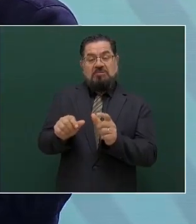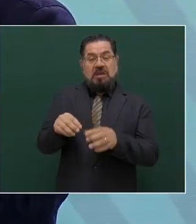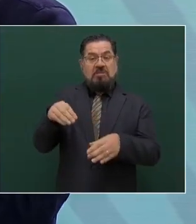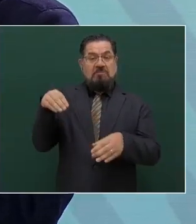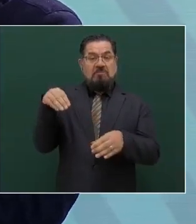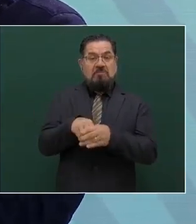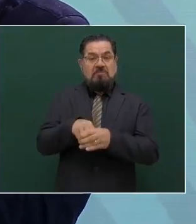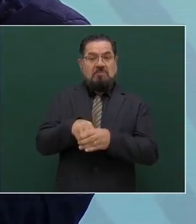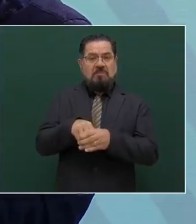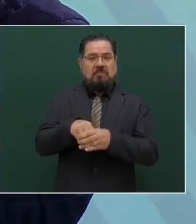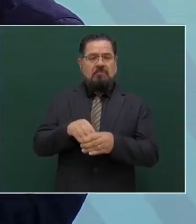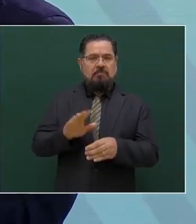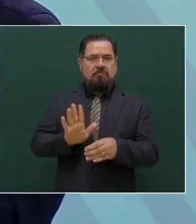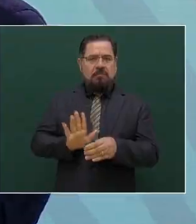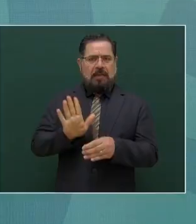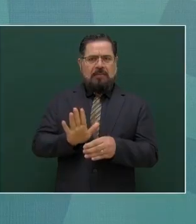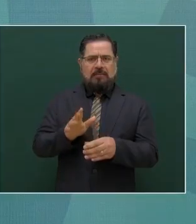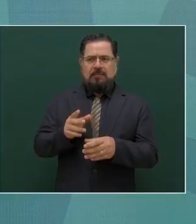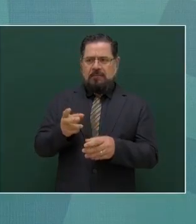de